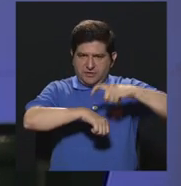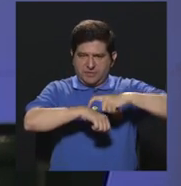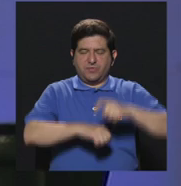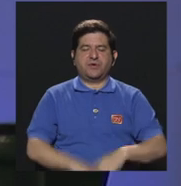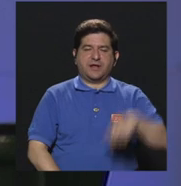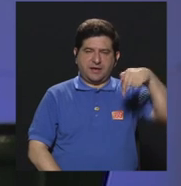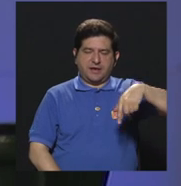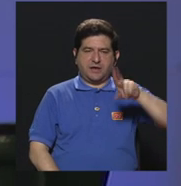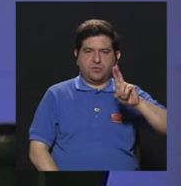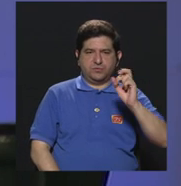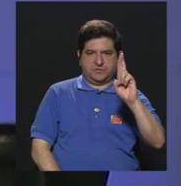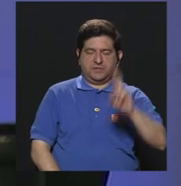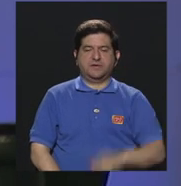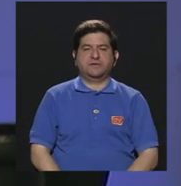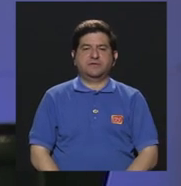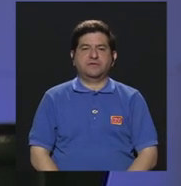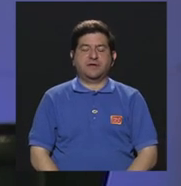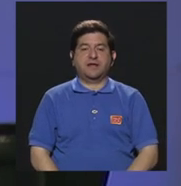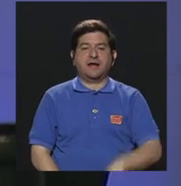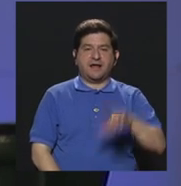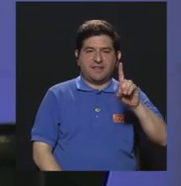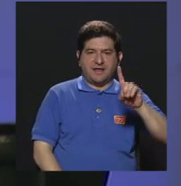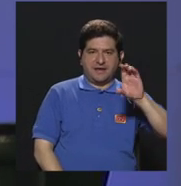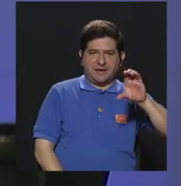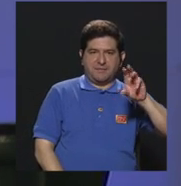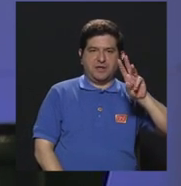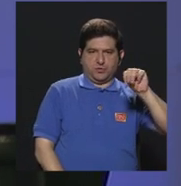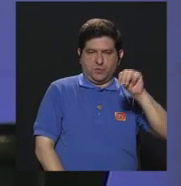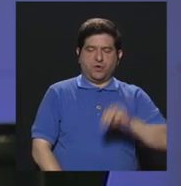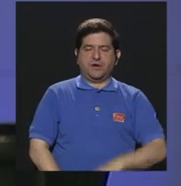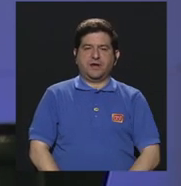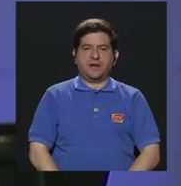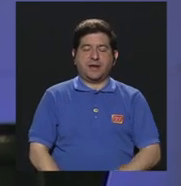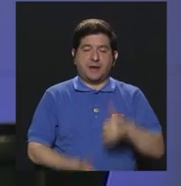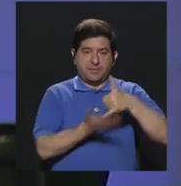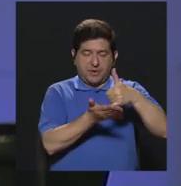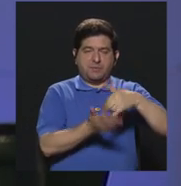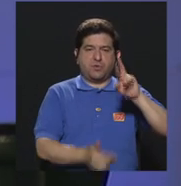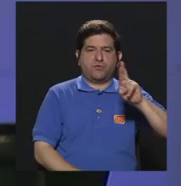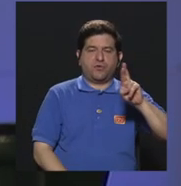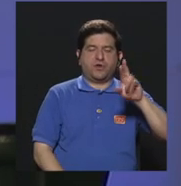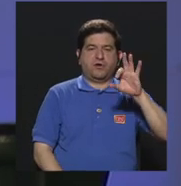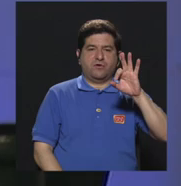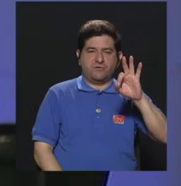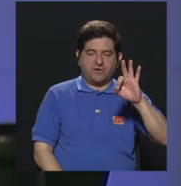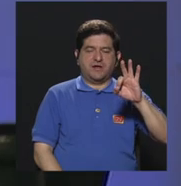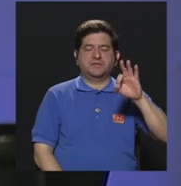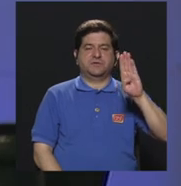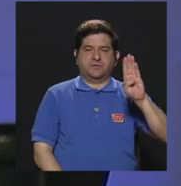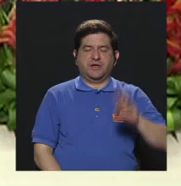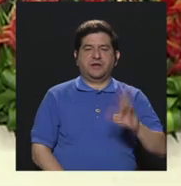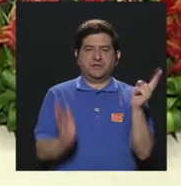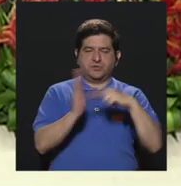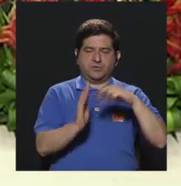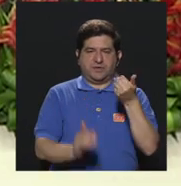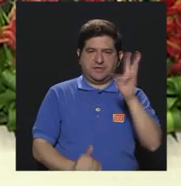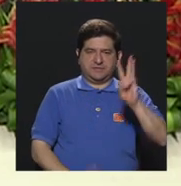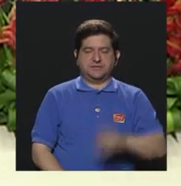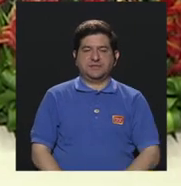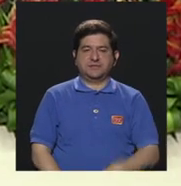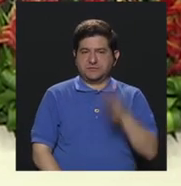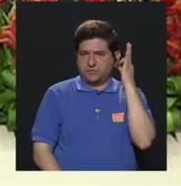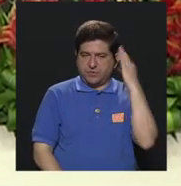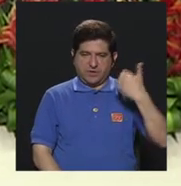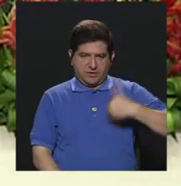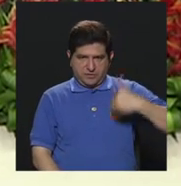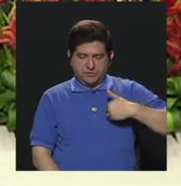Costa Rica, al doctor Daniel Camacho Monge, premio Rodrigo Facio 2016, a las señoras y